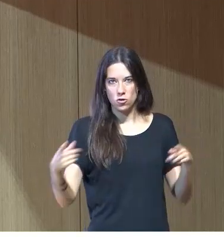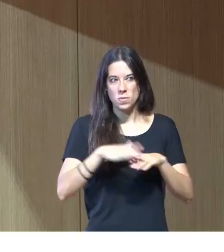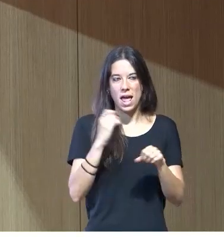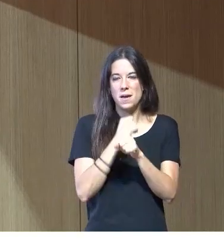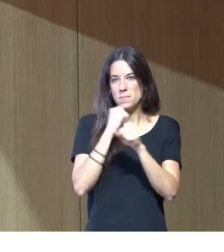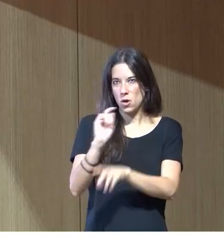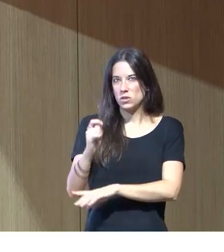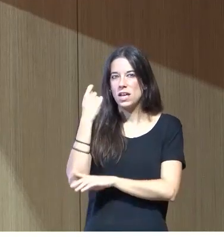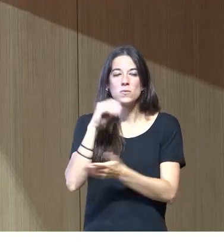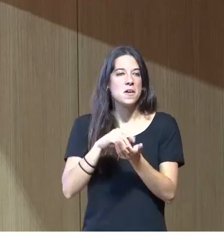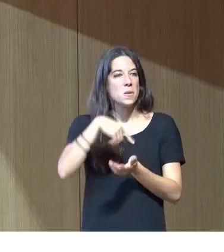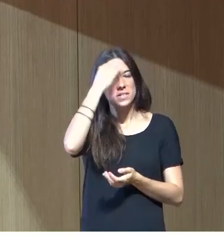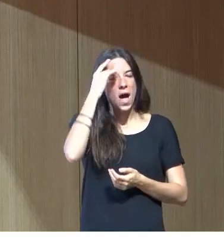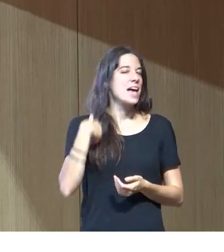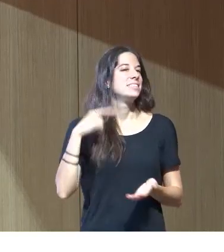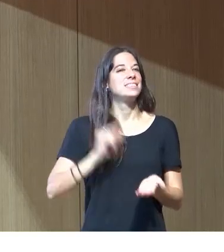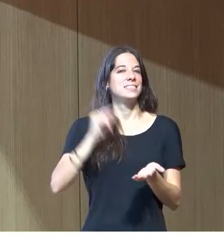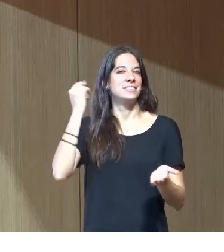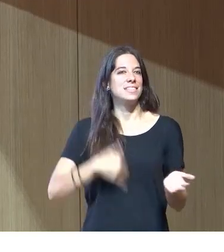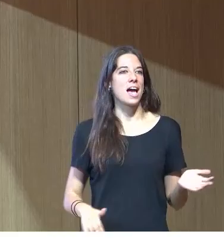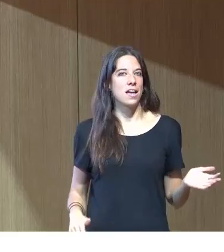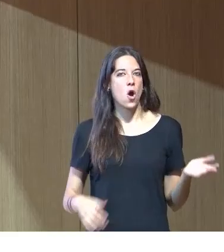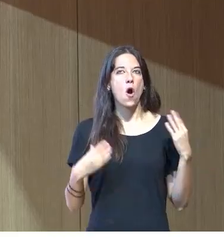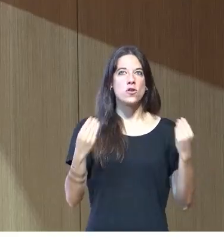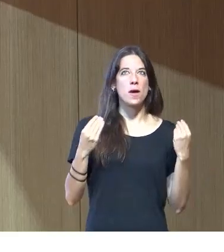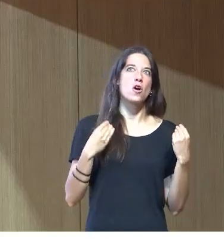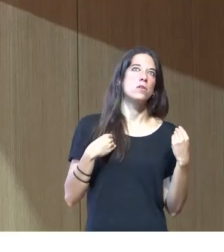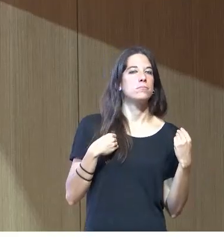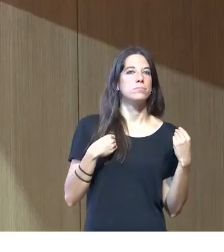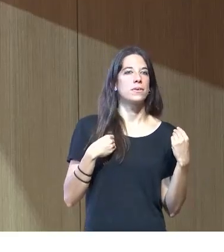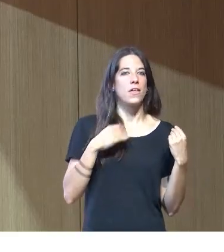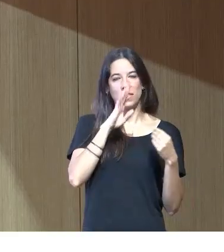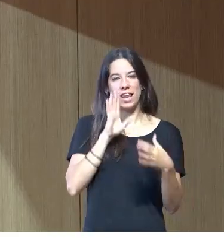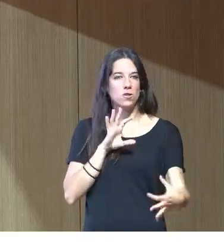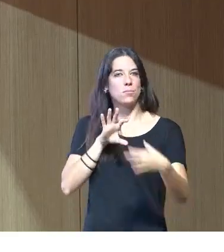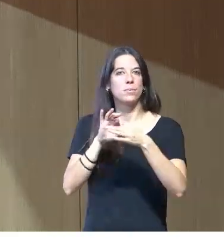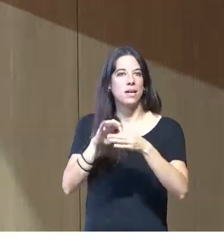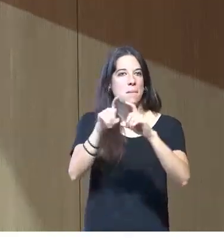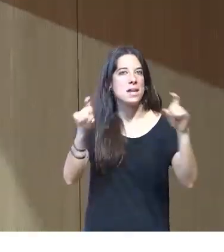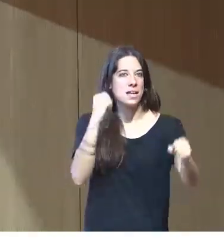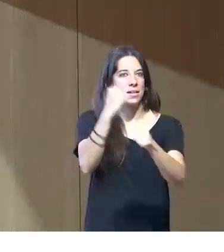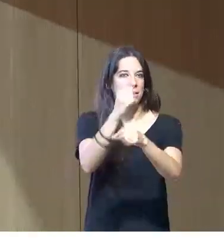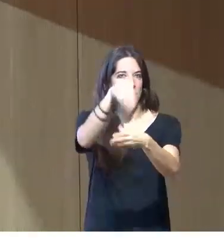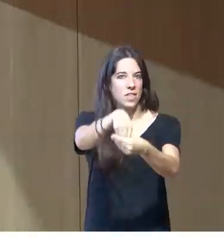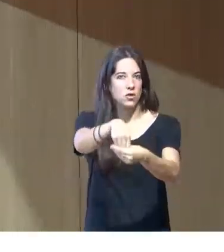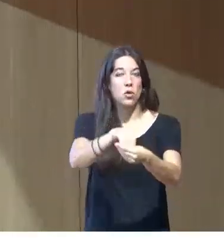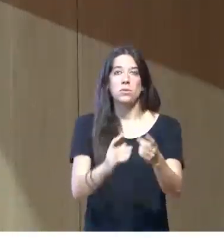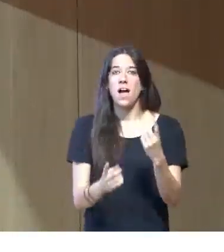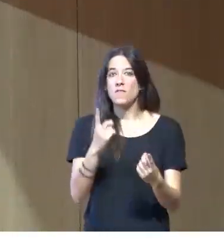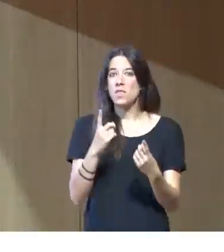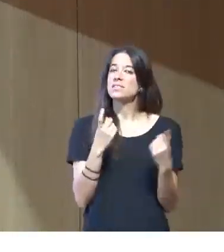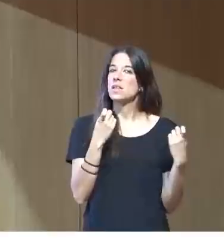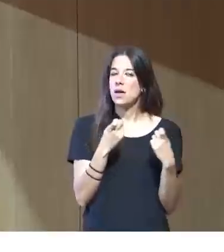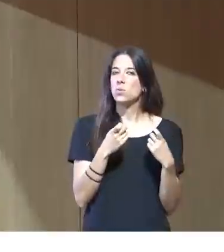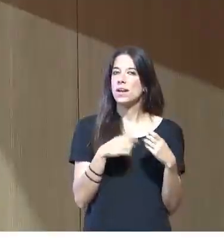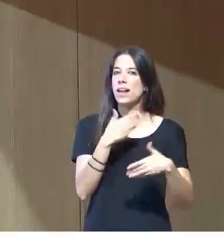queremos que todo sea inmediato pensamos que una formación tiene que llevarte directamente a la empresa y hay veces que se necesitan recorridos más